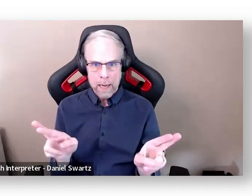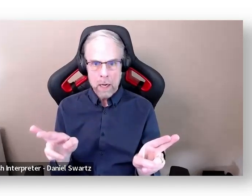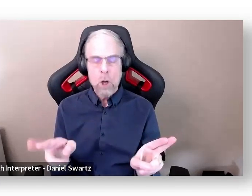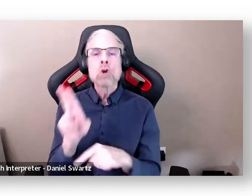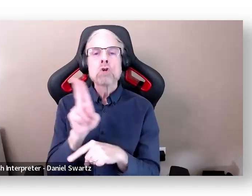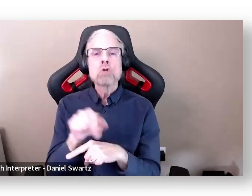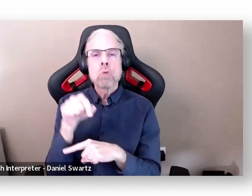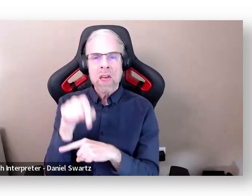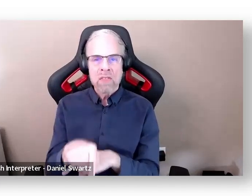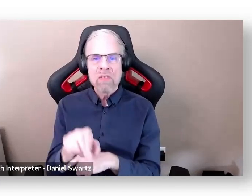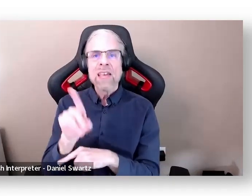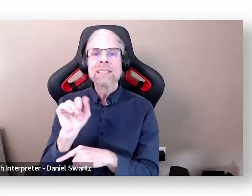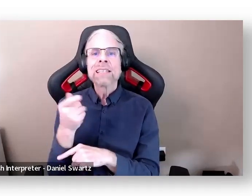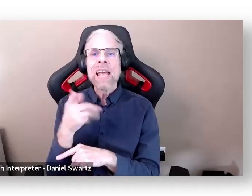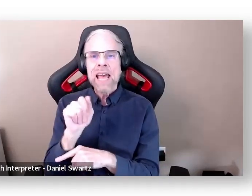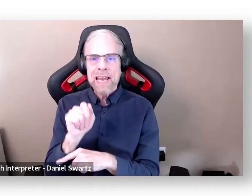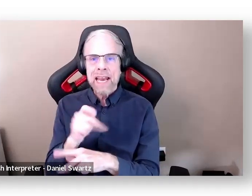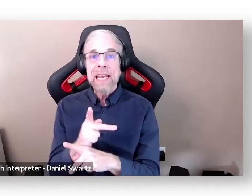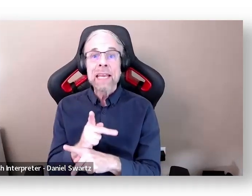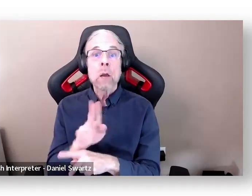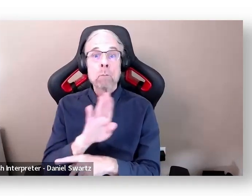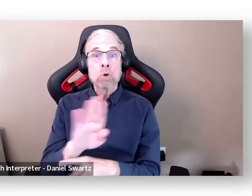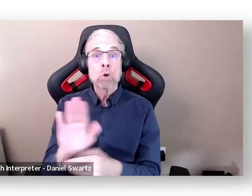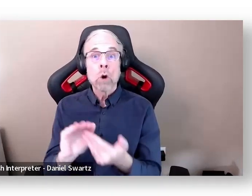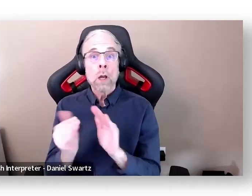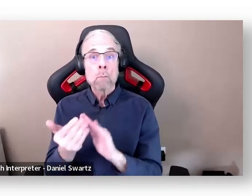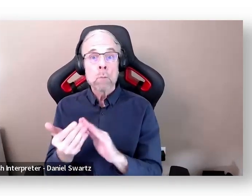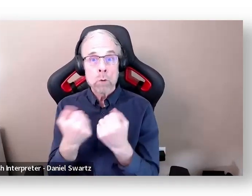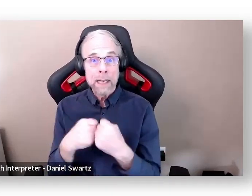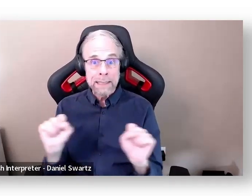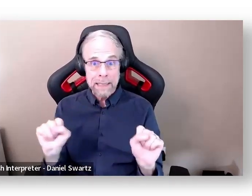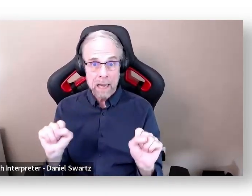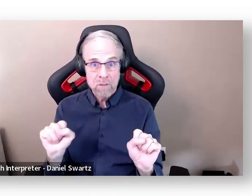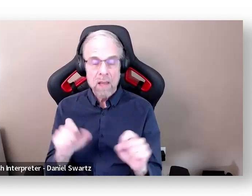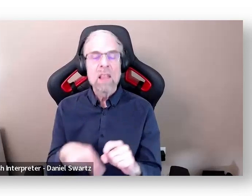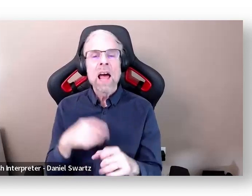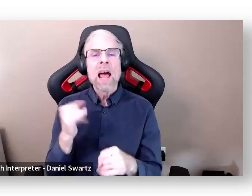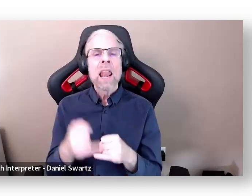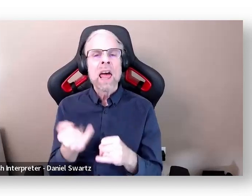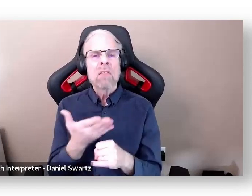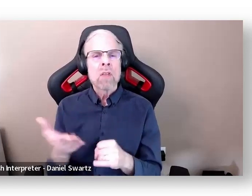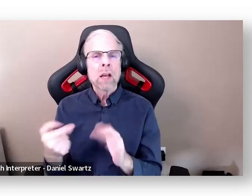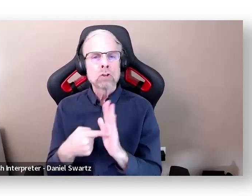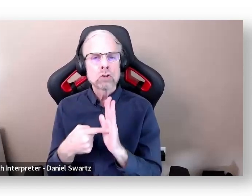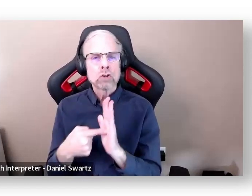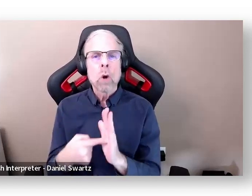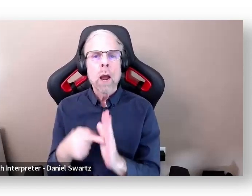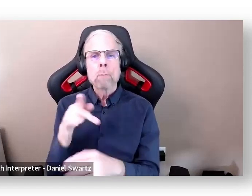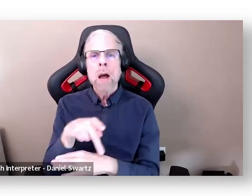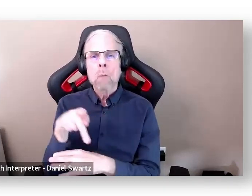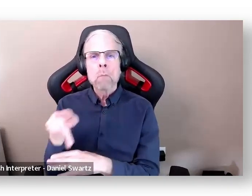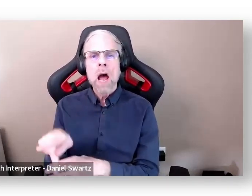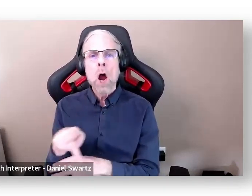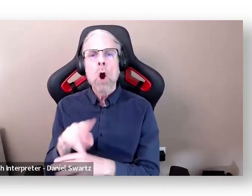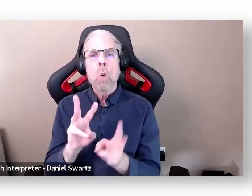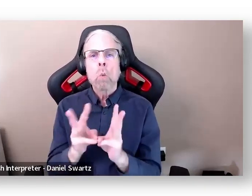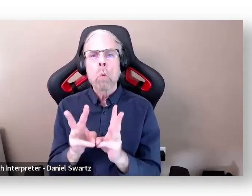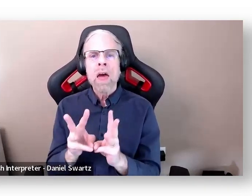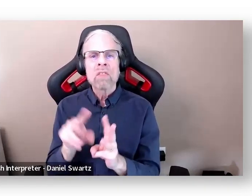posible en esta temporada para poder usar estos datos y tener todos